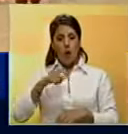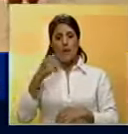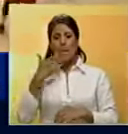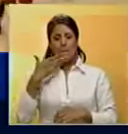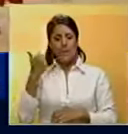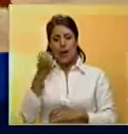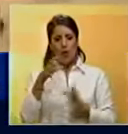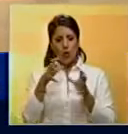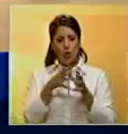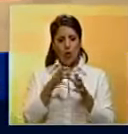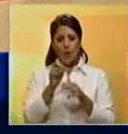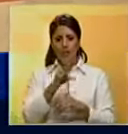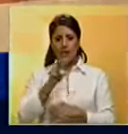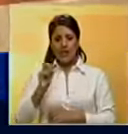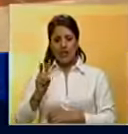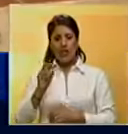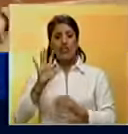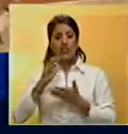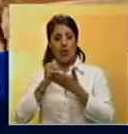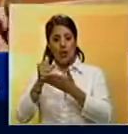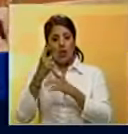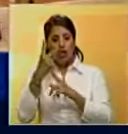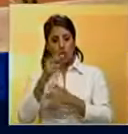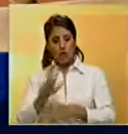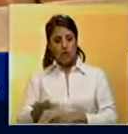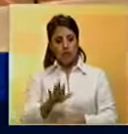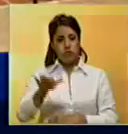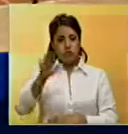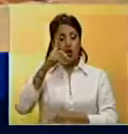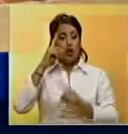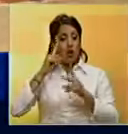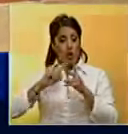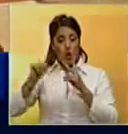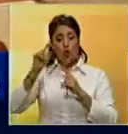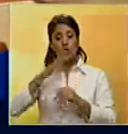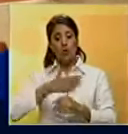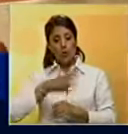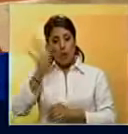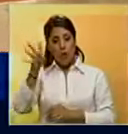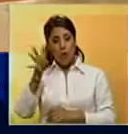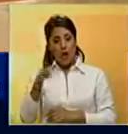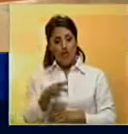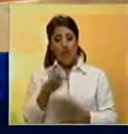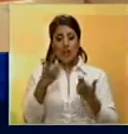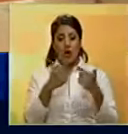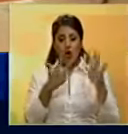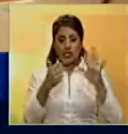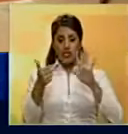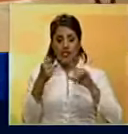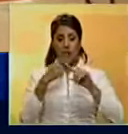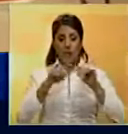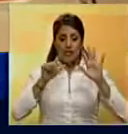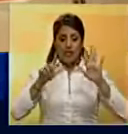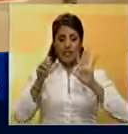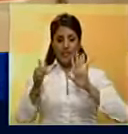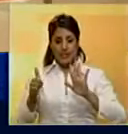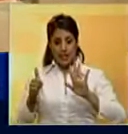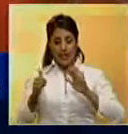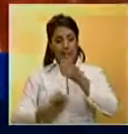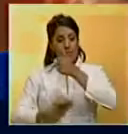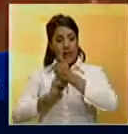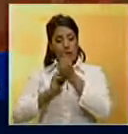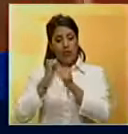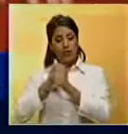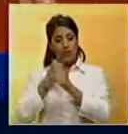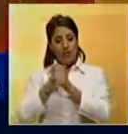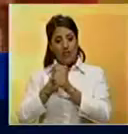por los Astados, con 22 puntos, 5 asistencias y 2 rebotes. En tanto, Gigantes de Guayana superó a Guayquerías de Margarita 86-76, amparados en la